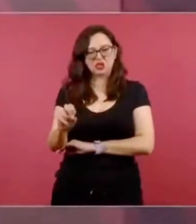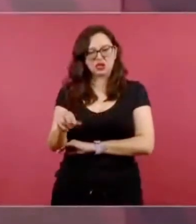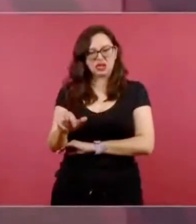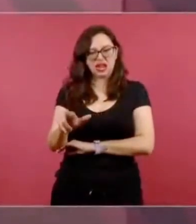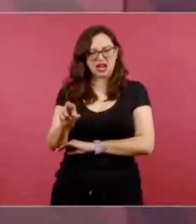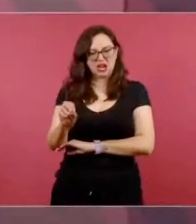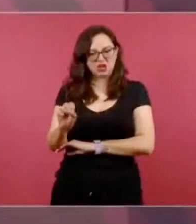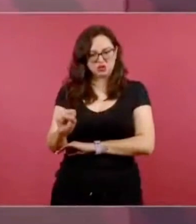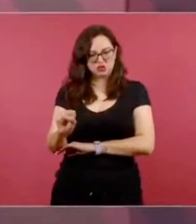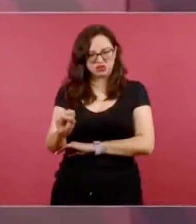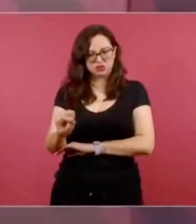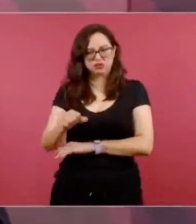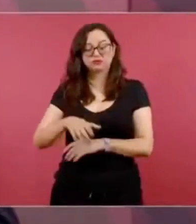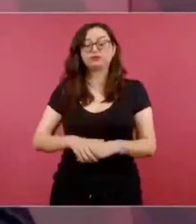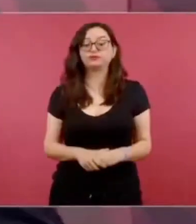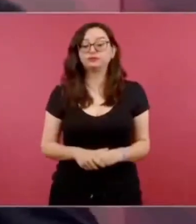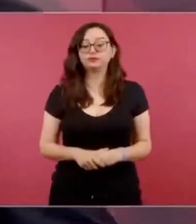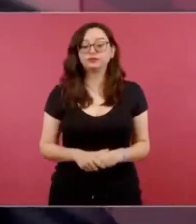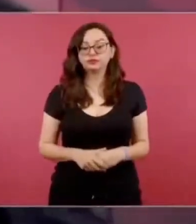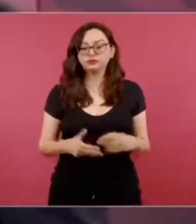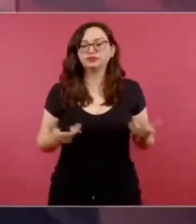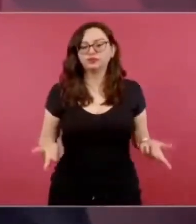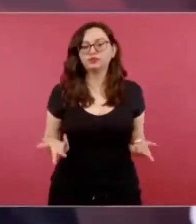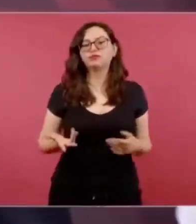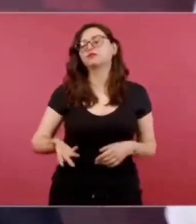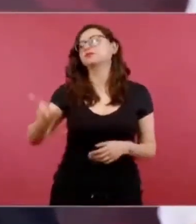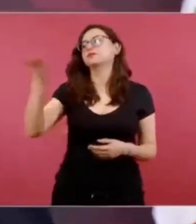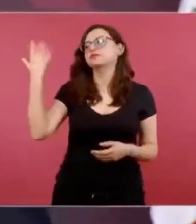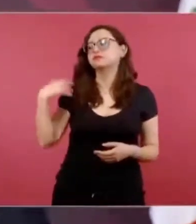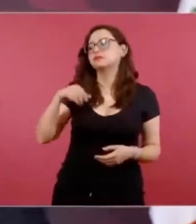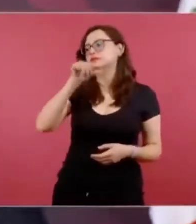su momento: el triunfo de la reacción